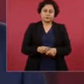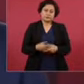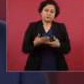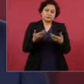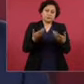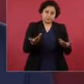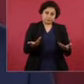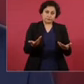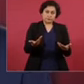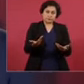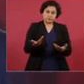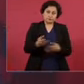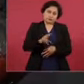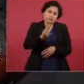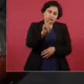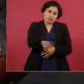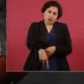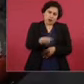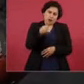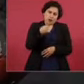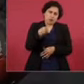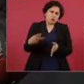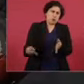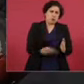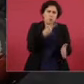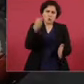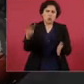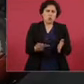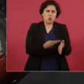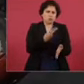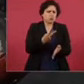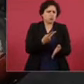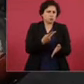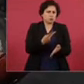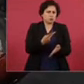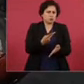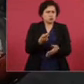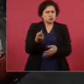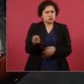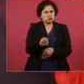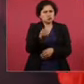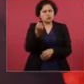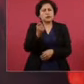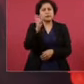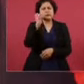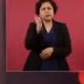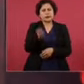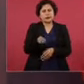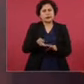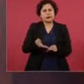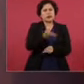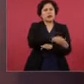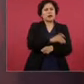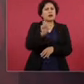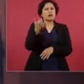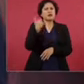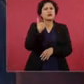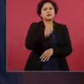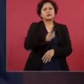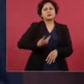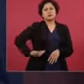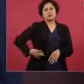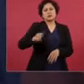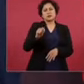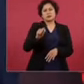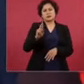Afortunadamente, y lo he dicho muchas veces, tanto con el presidente Trump, que se pensaba que iba a ser muy difícil la relación, fue